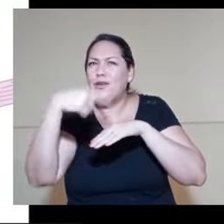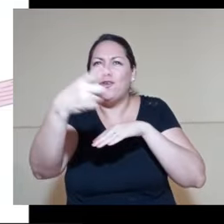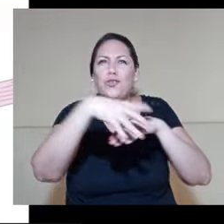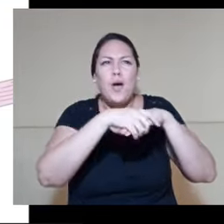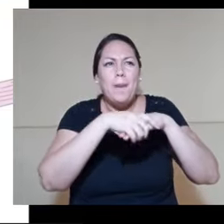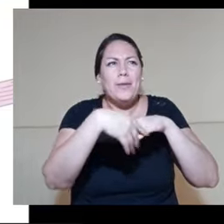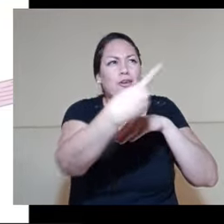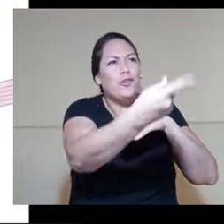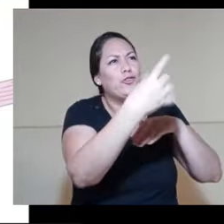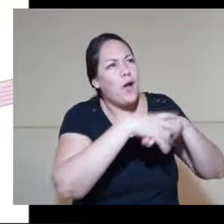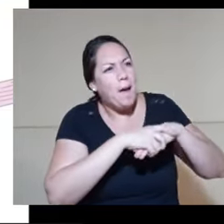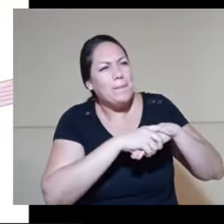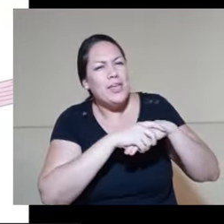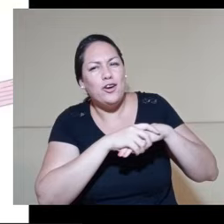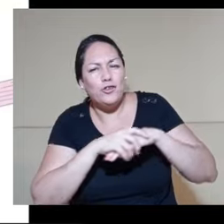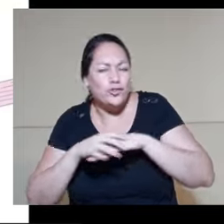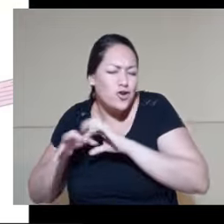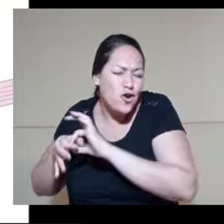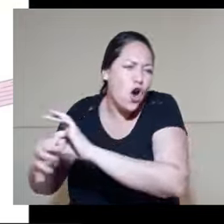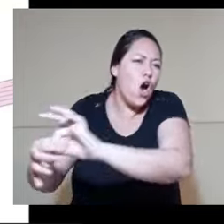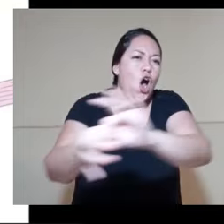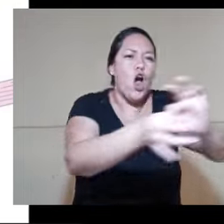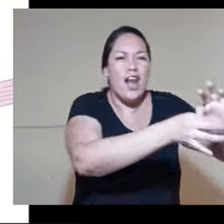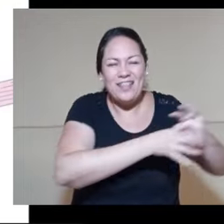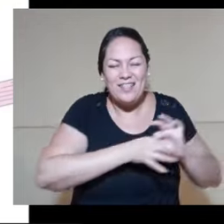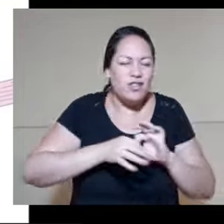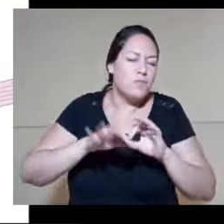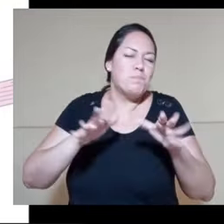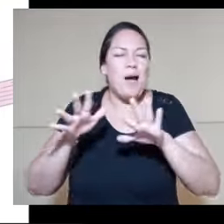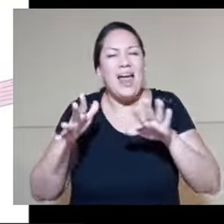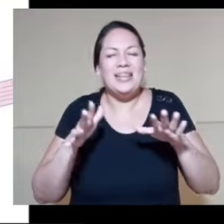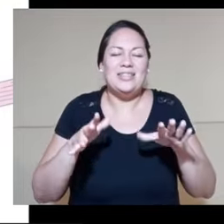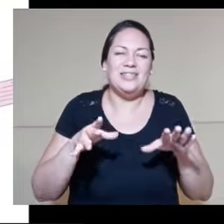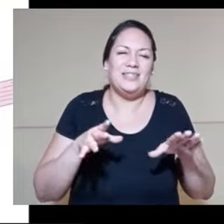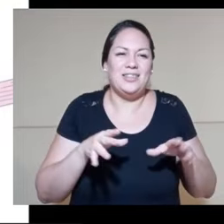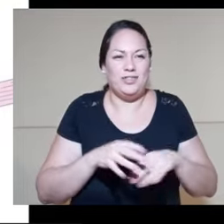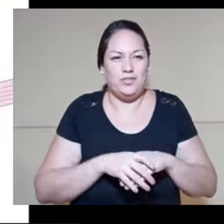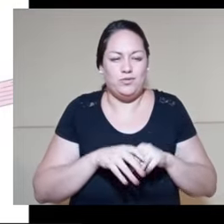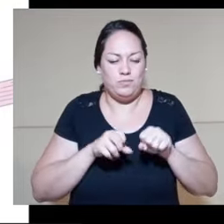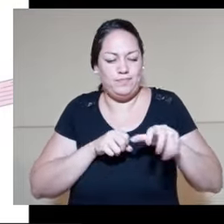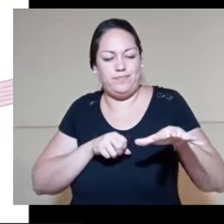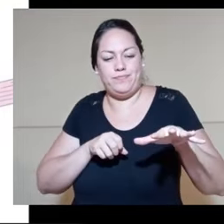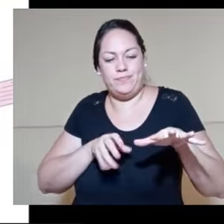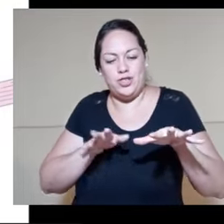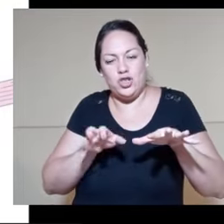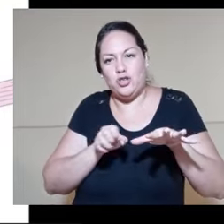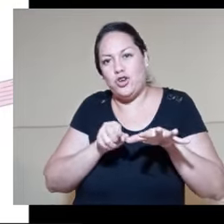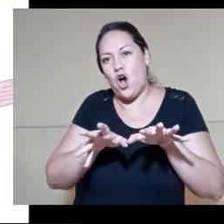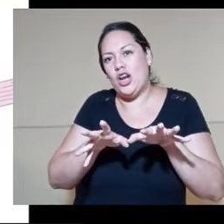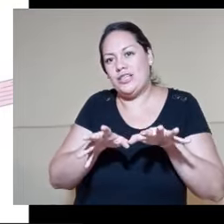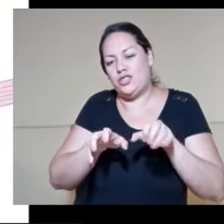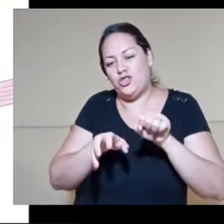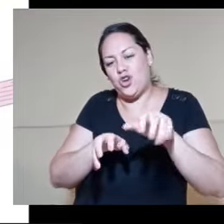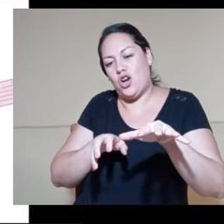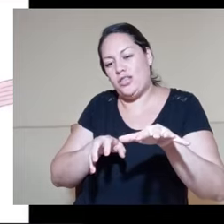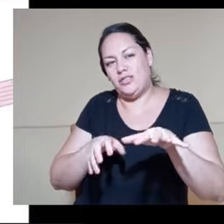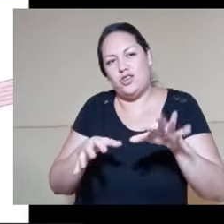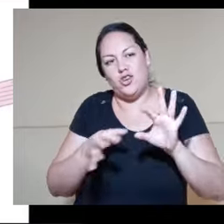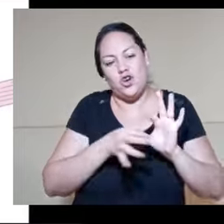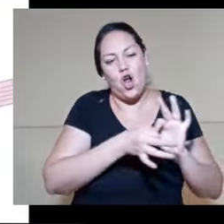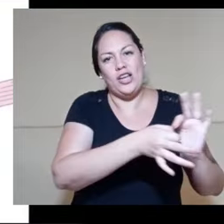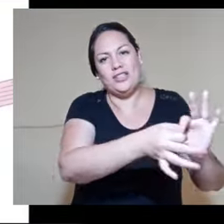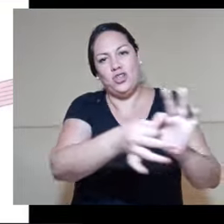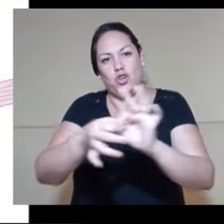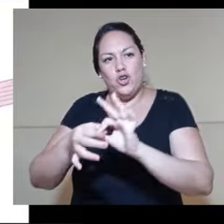amigos de los amigos de los amigos, y terminan siendo todos amigos, y terminan estando todos conectados. Acá es más o menos el principio es